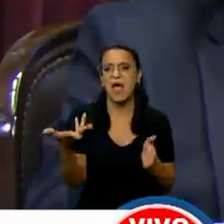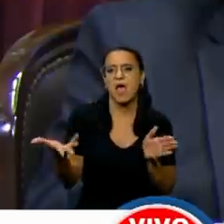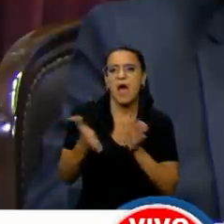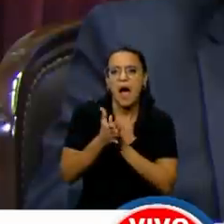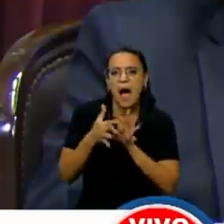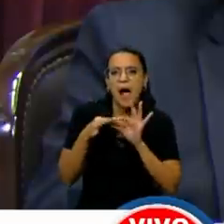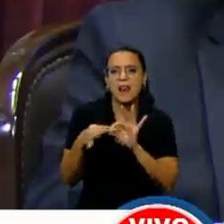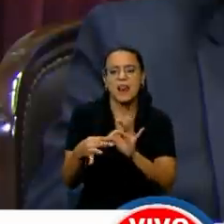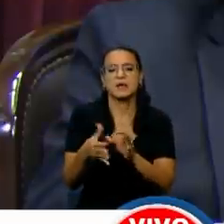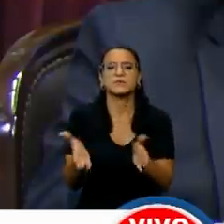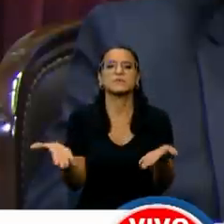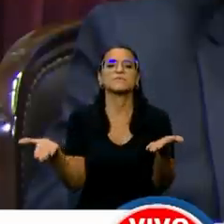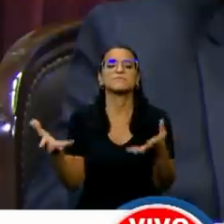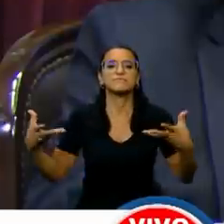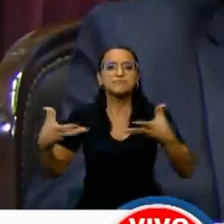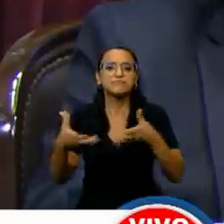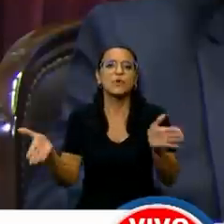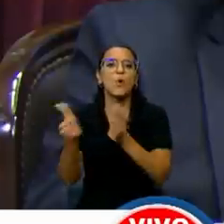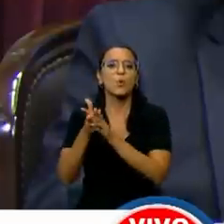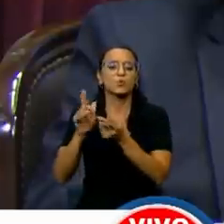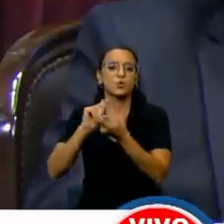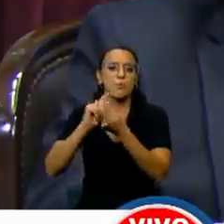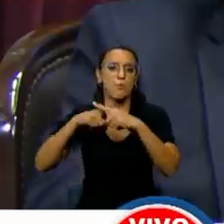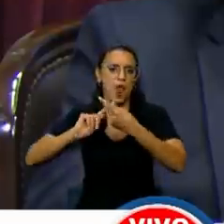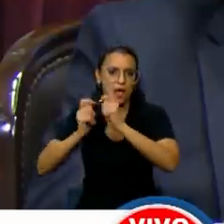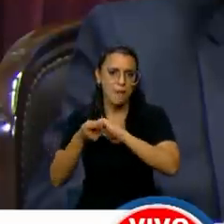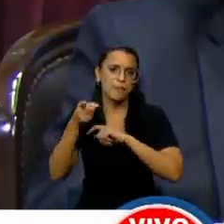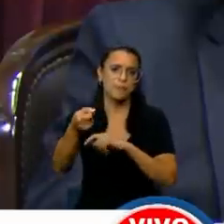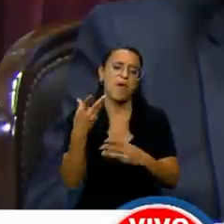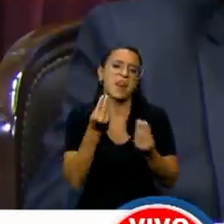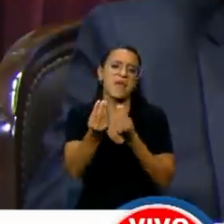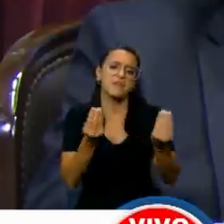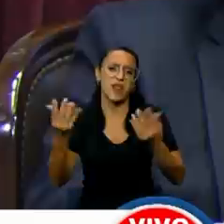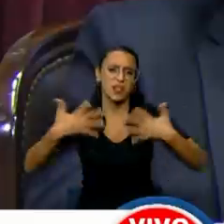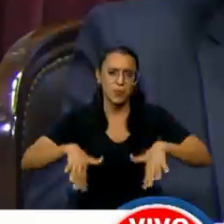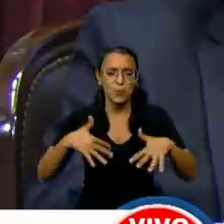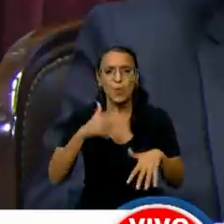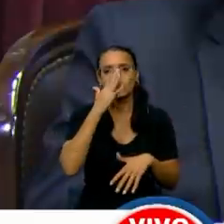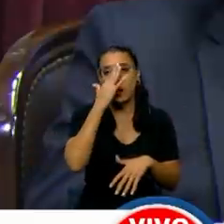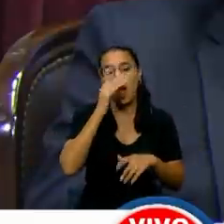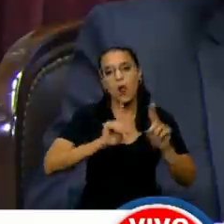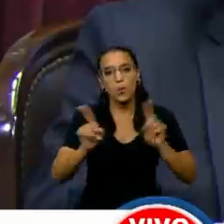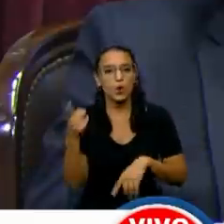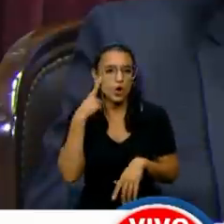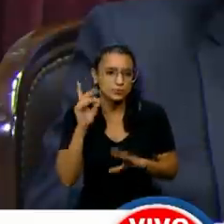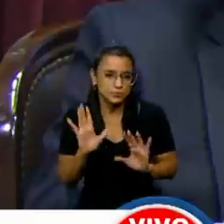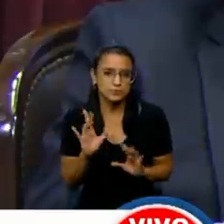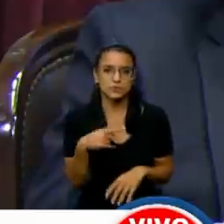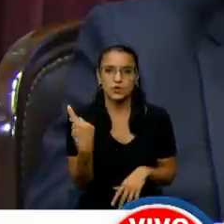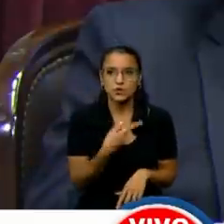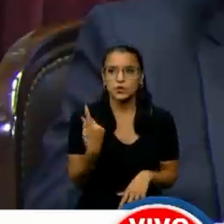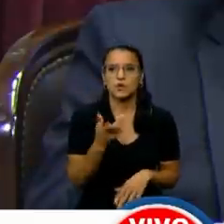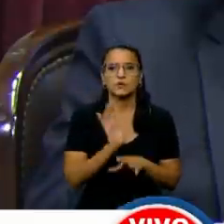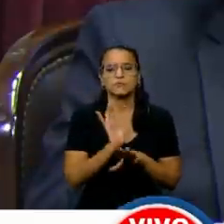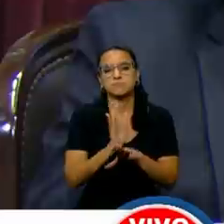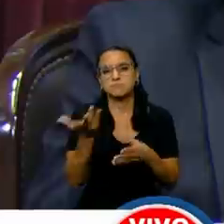que juntos por el cambio donde tenemos muchos referentes algunos tratan de que somos diez